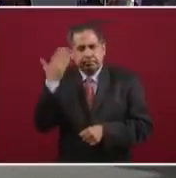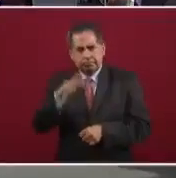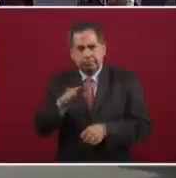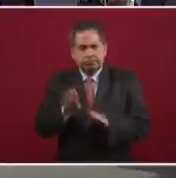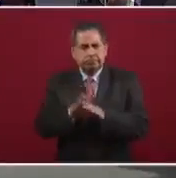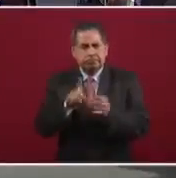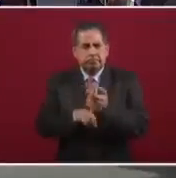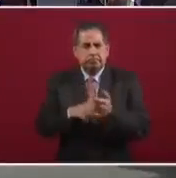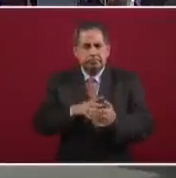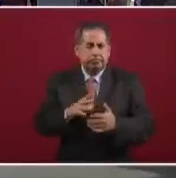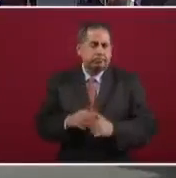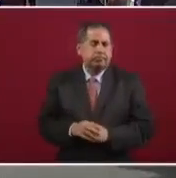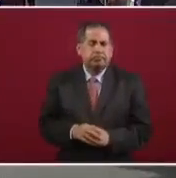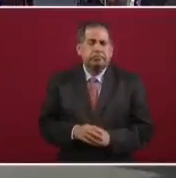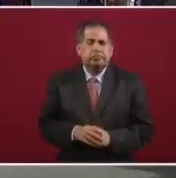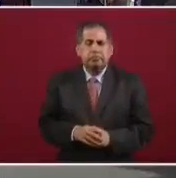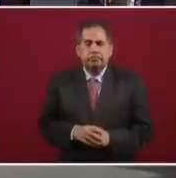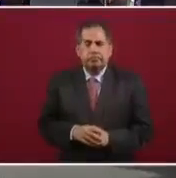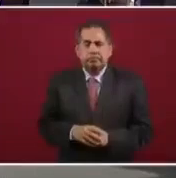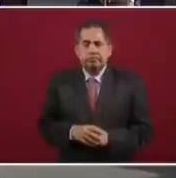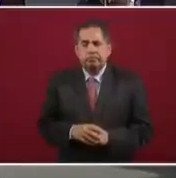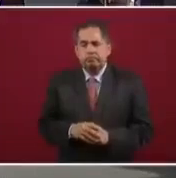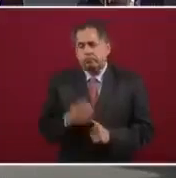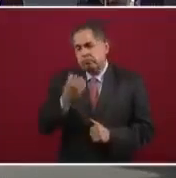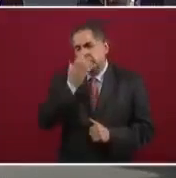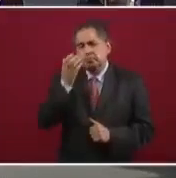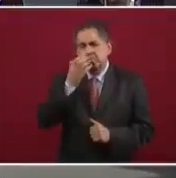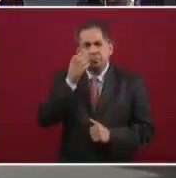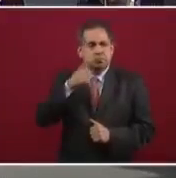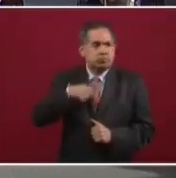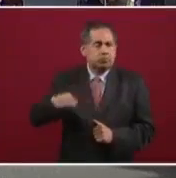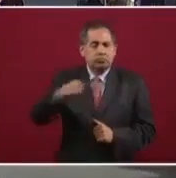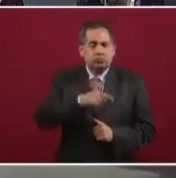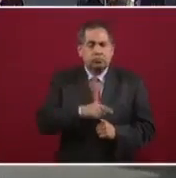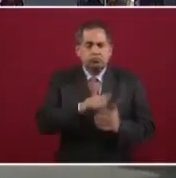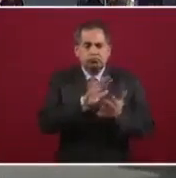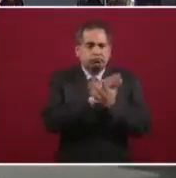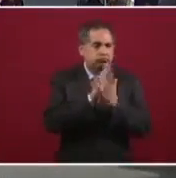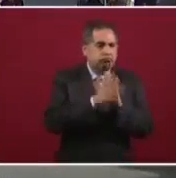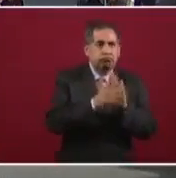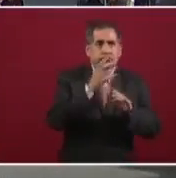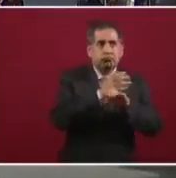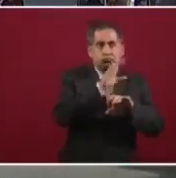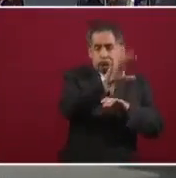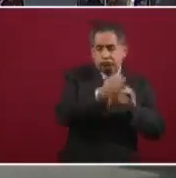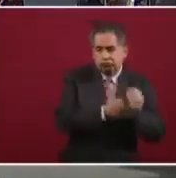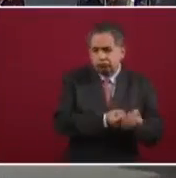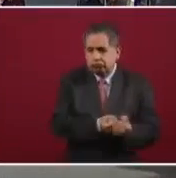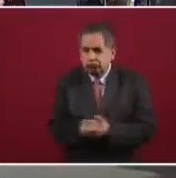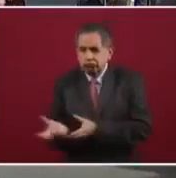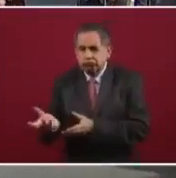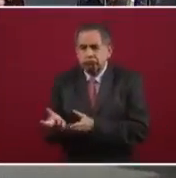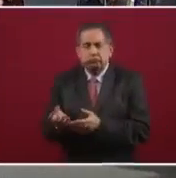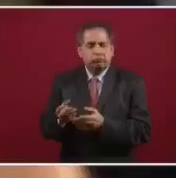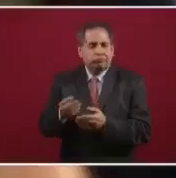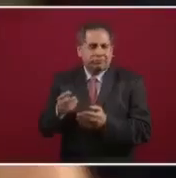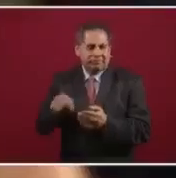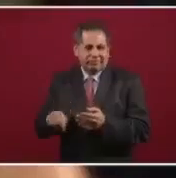hay una práctica muy común entre los contrabandistas de ingresar al país